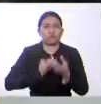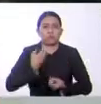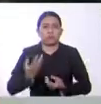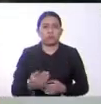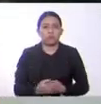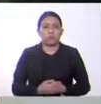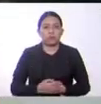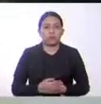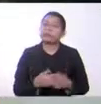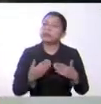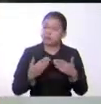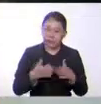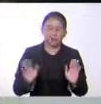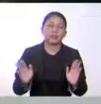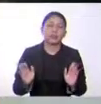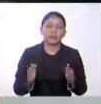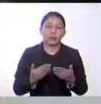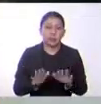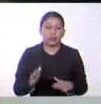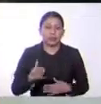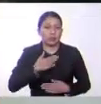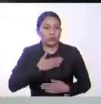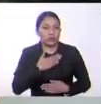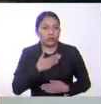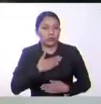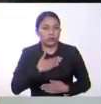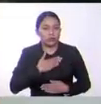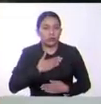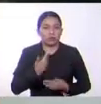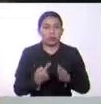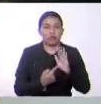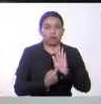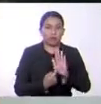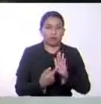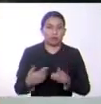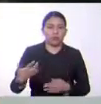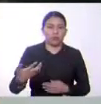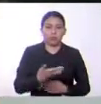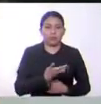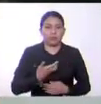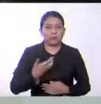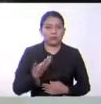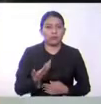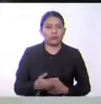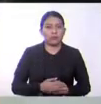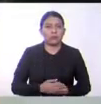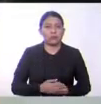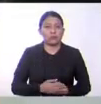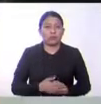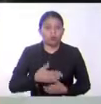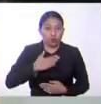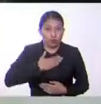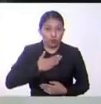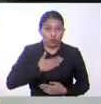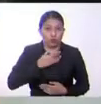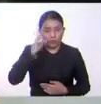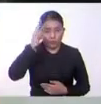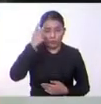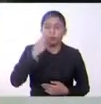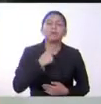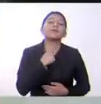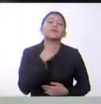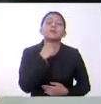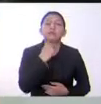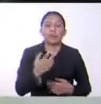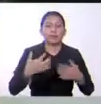Muy diferente a un yo que puede personificarnos a nosotros, en distinción. El yo es la voz que representa y da vida